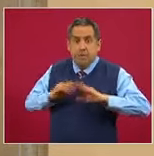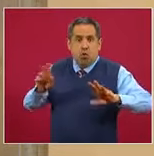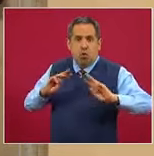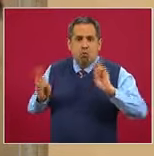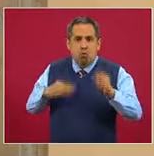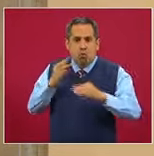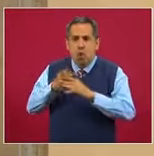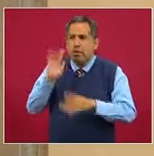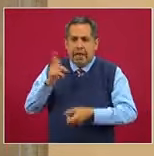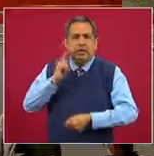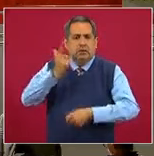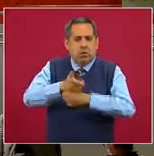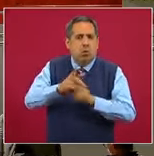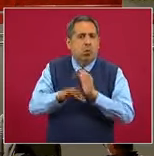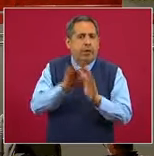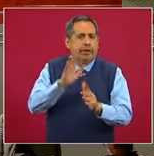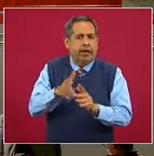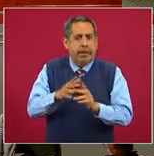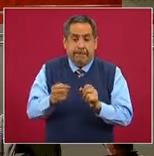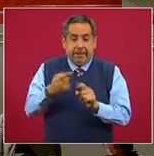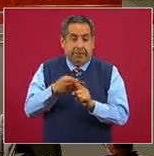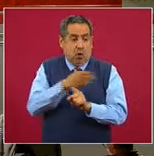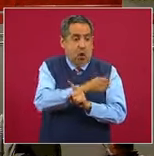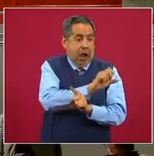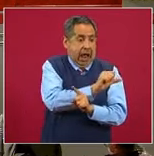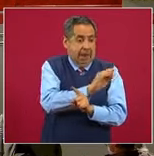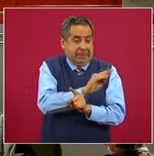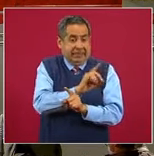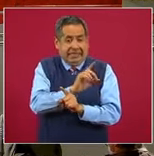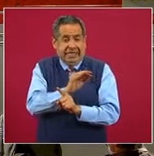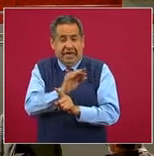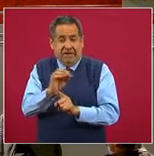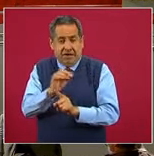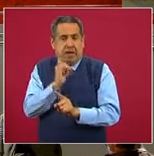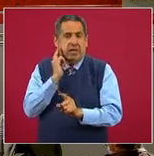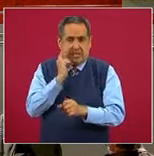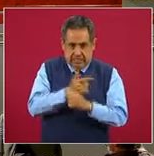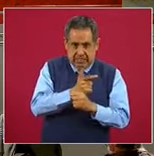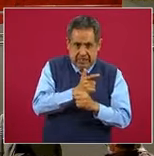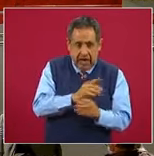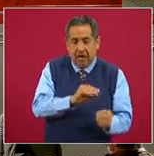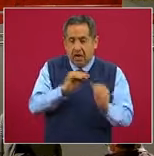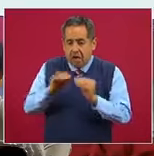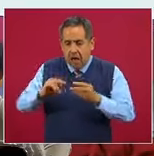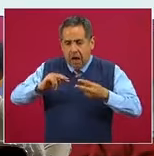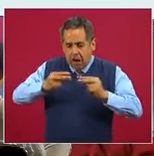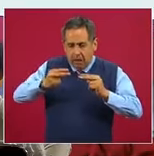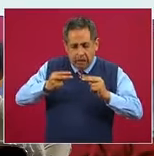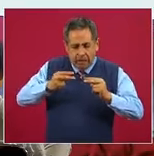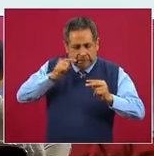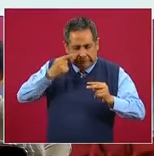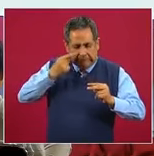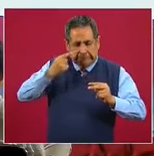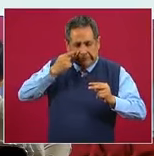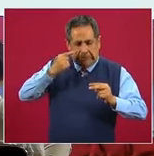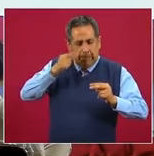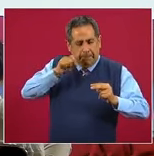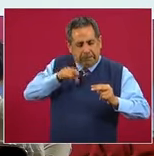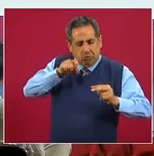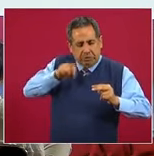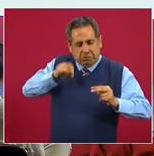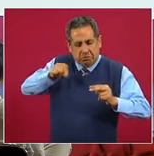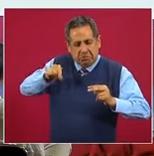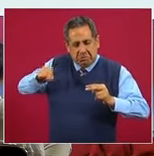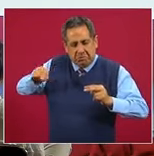este diagnóstico a partir de ya la secuencia conocida. Nosotros en la institución, a partir de esta misma secuencia ya conocida y compartida por